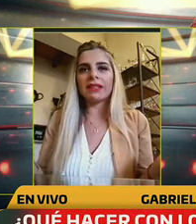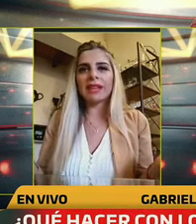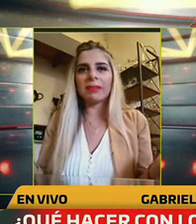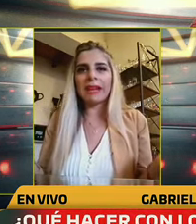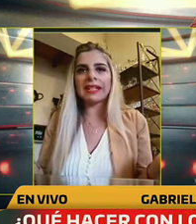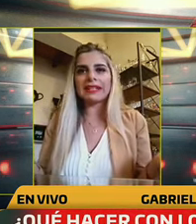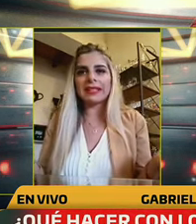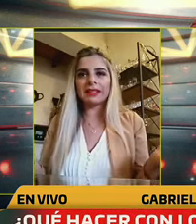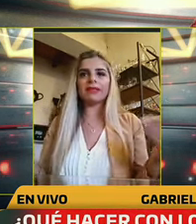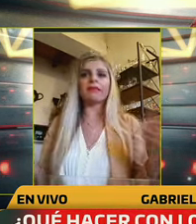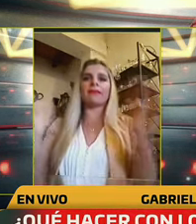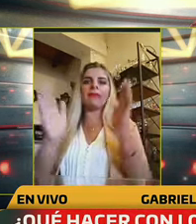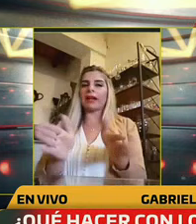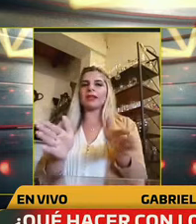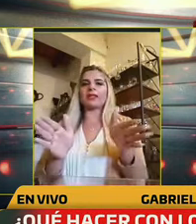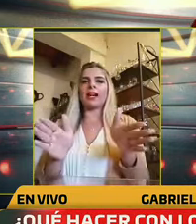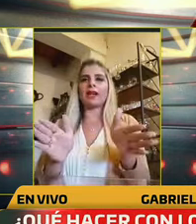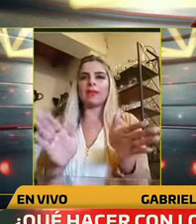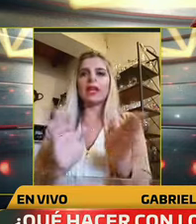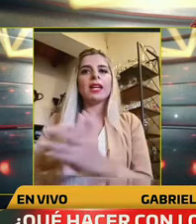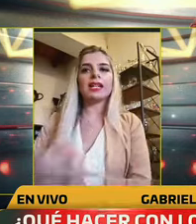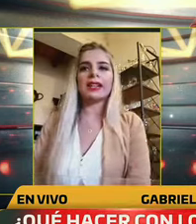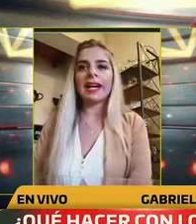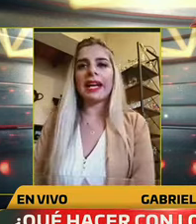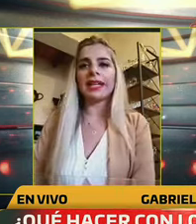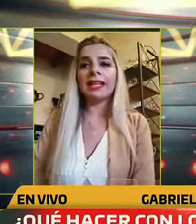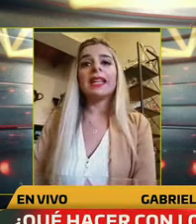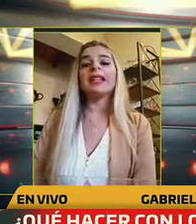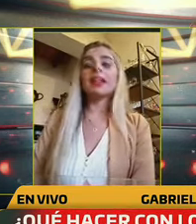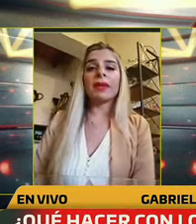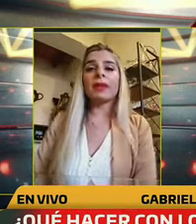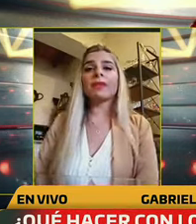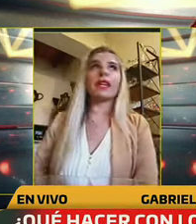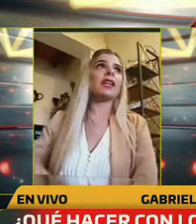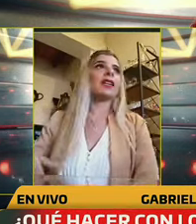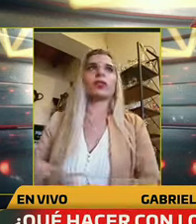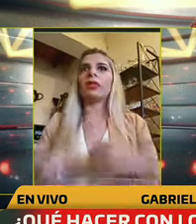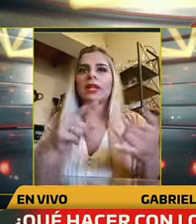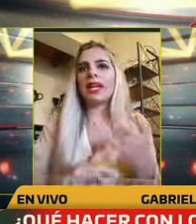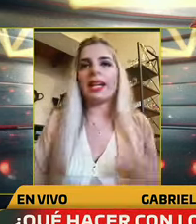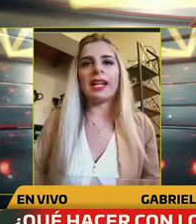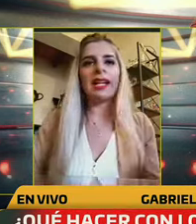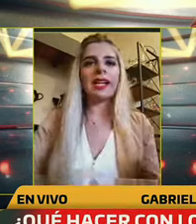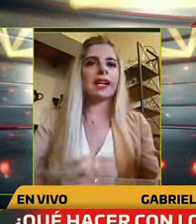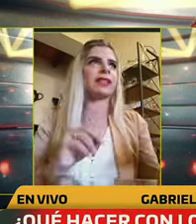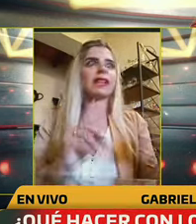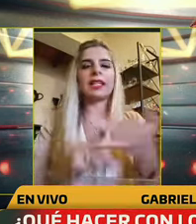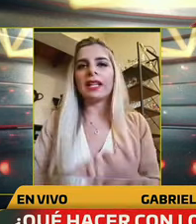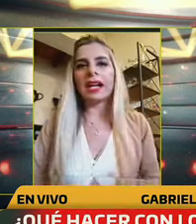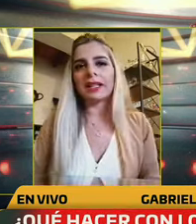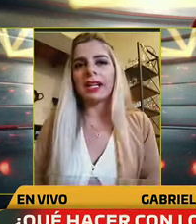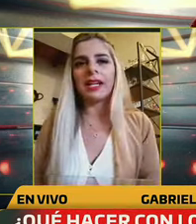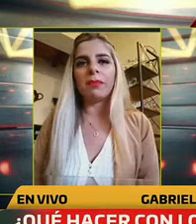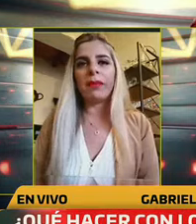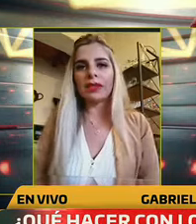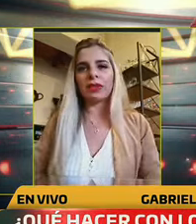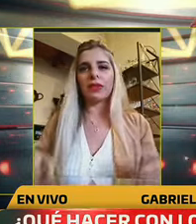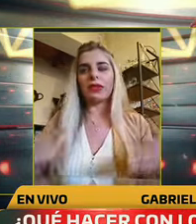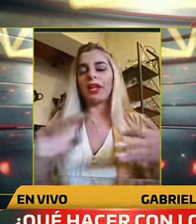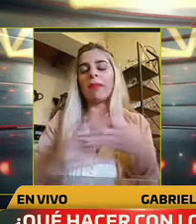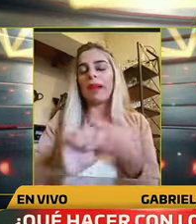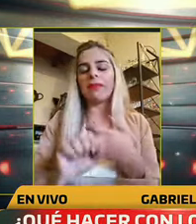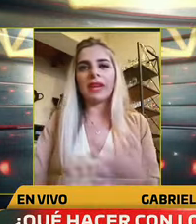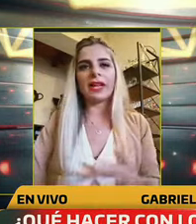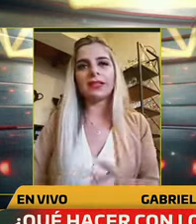ya no tengo una actividad para hacer más que sentarme y estar ahí. De repente, subir las escaleras, salir a regar el